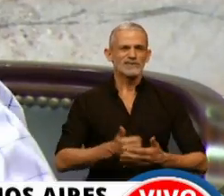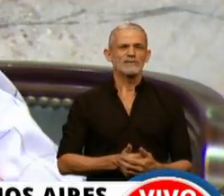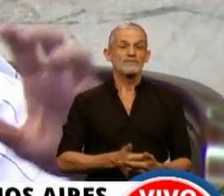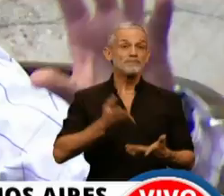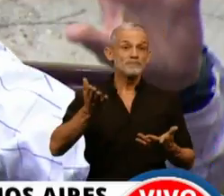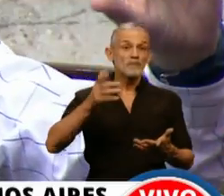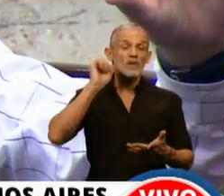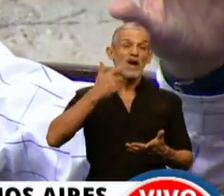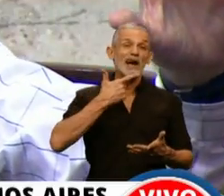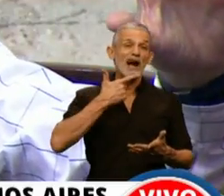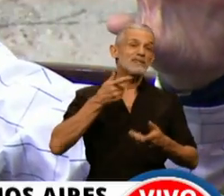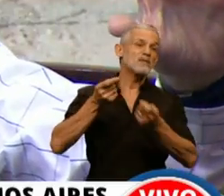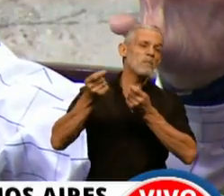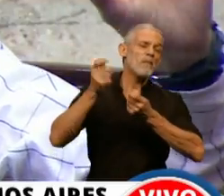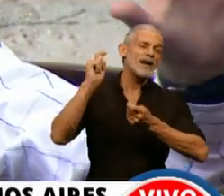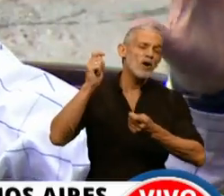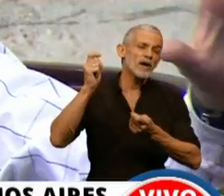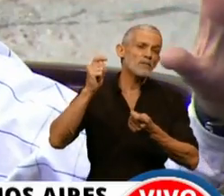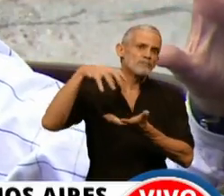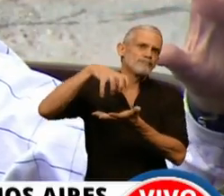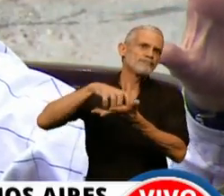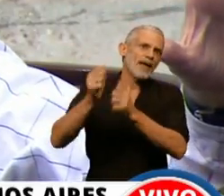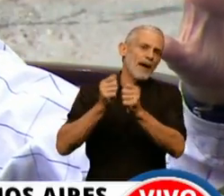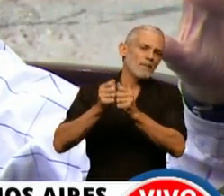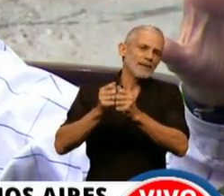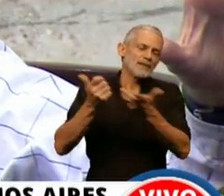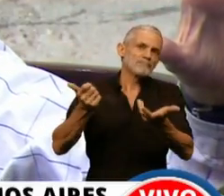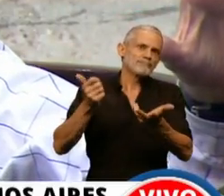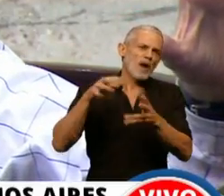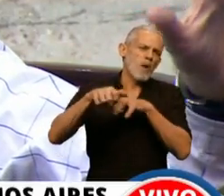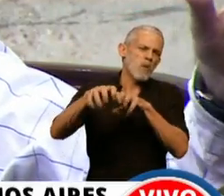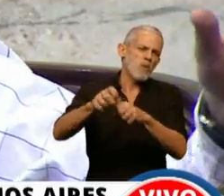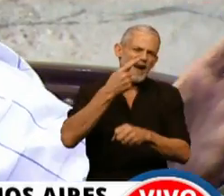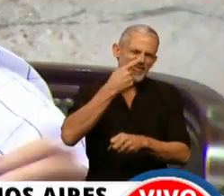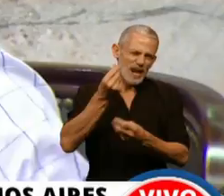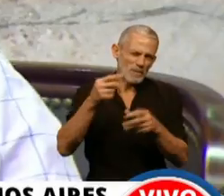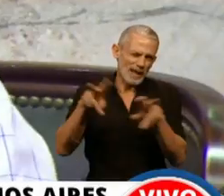pero como el gas la manejan las multinacionales de empedrado ahora